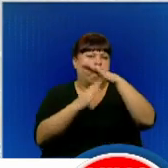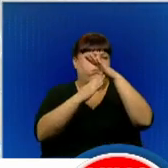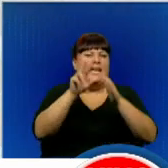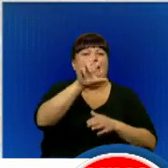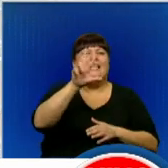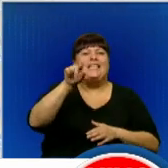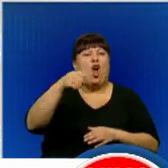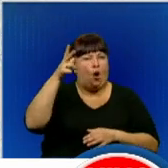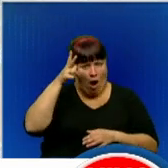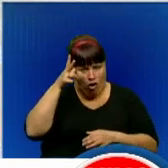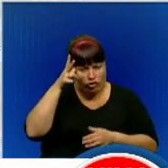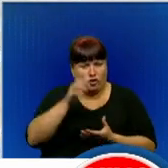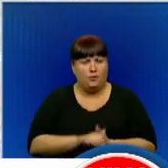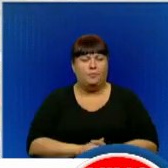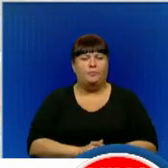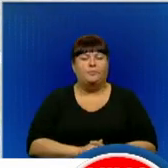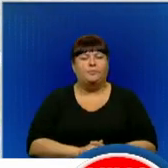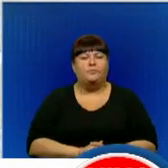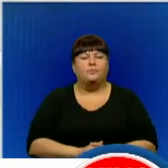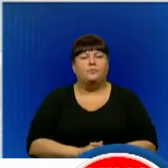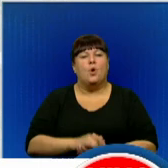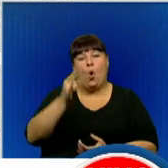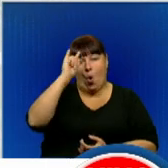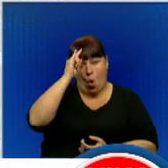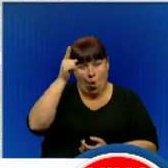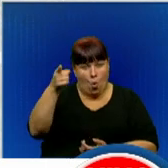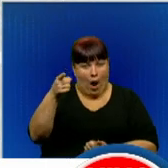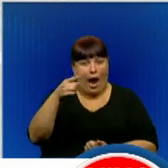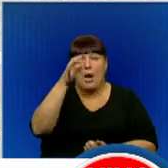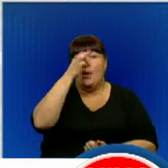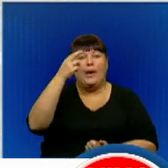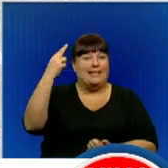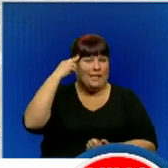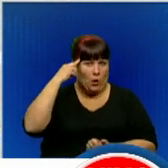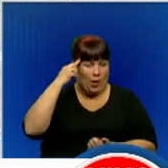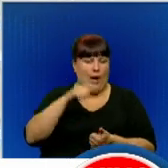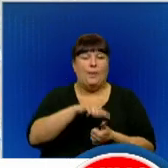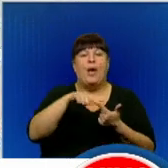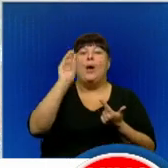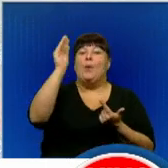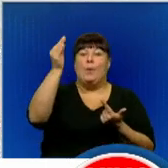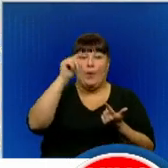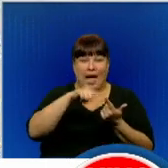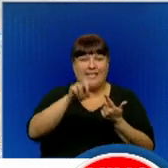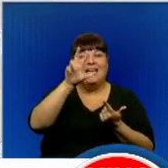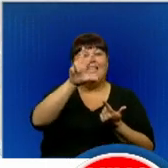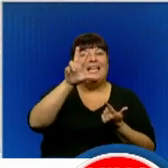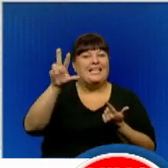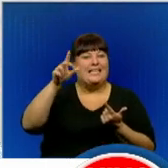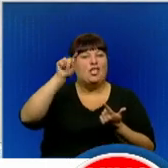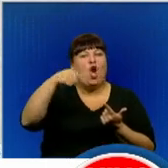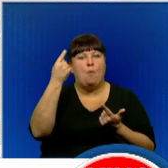38 uruguay 29 brasil 33